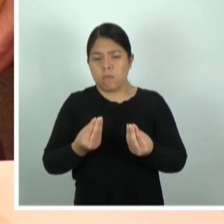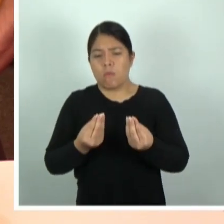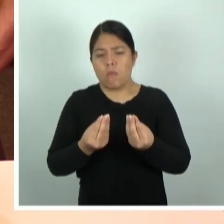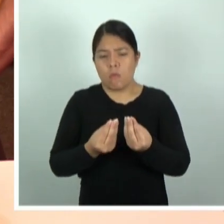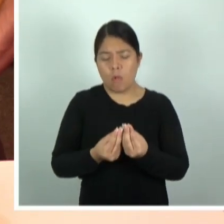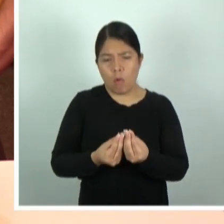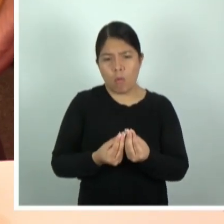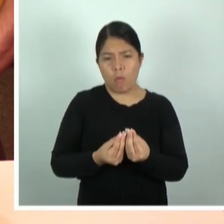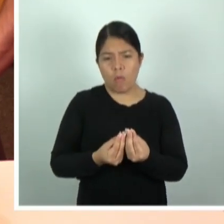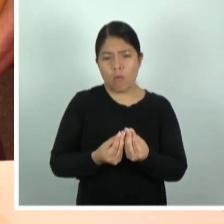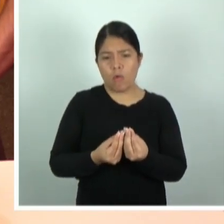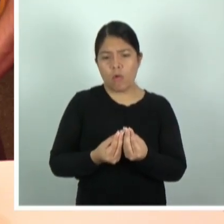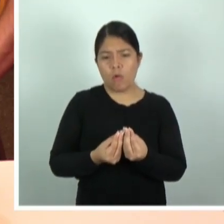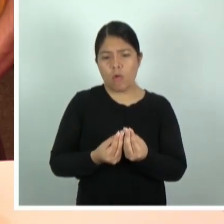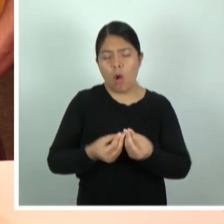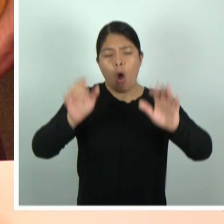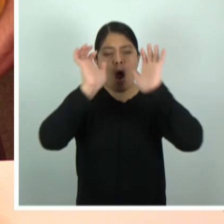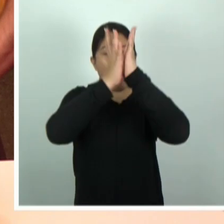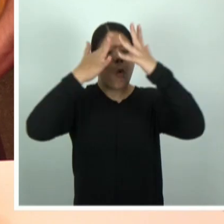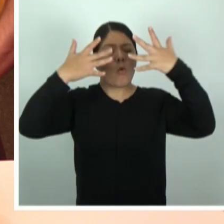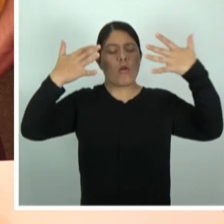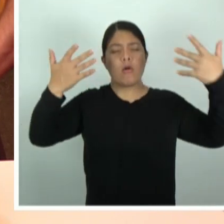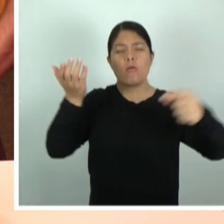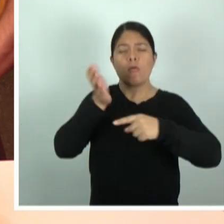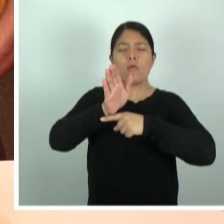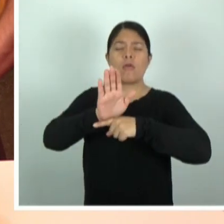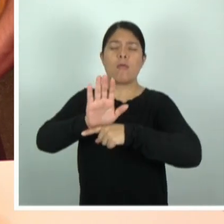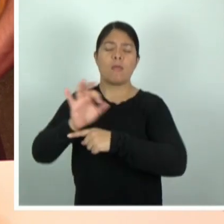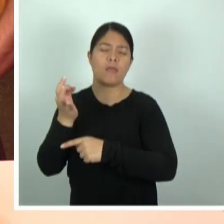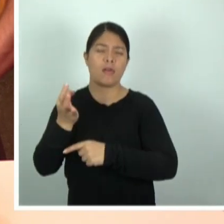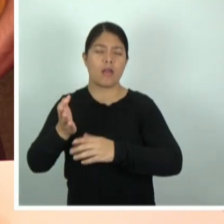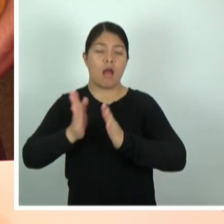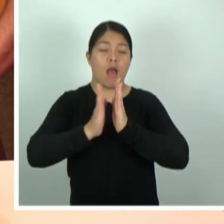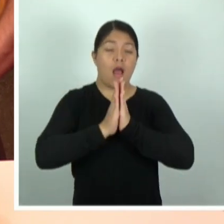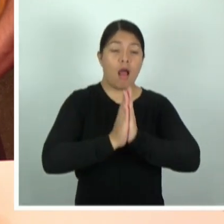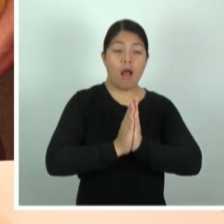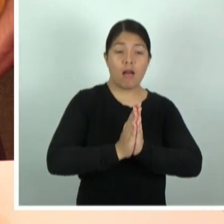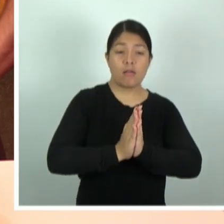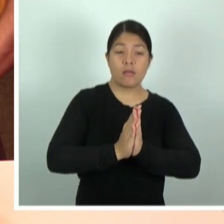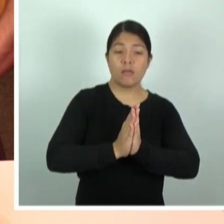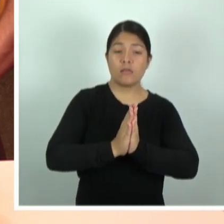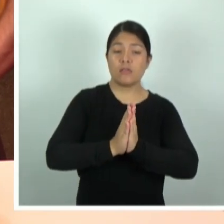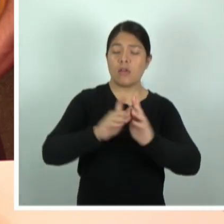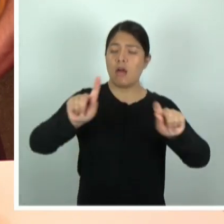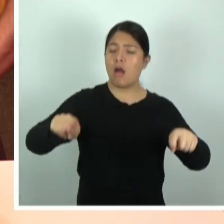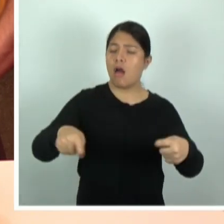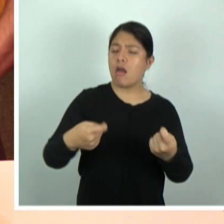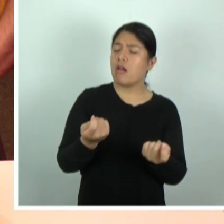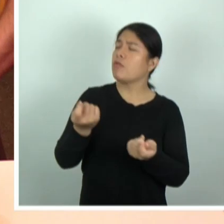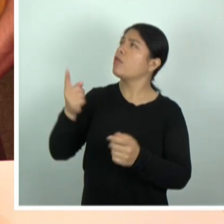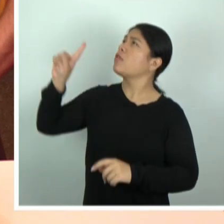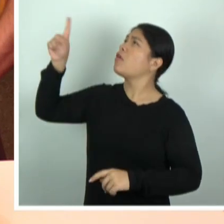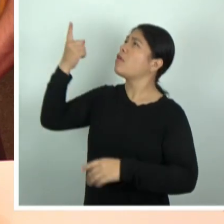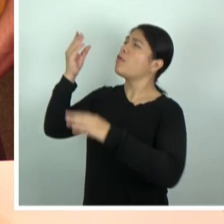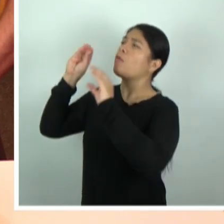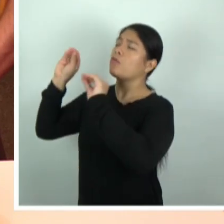esta adoración que expresa tanto la santidad, la naturaleza de Dios y